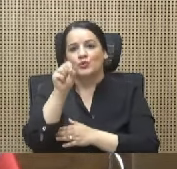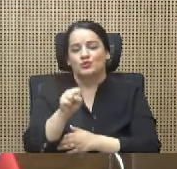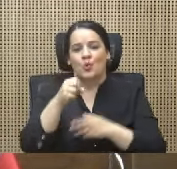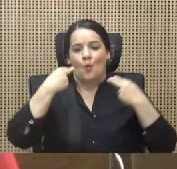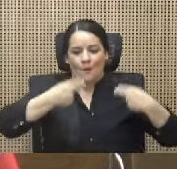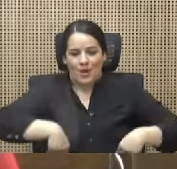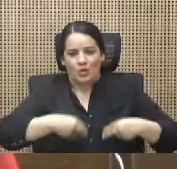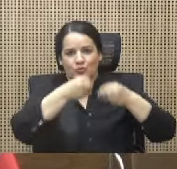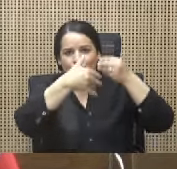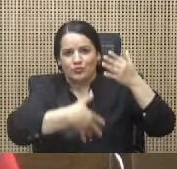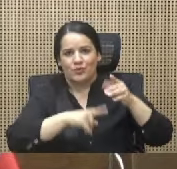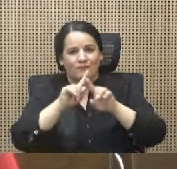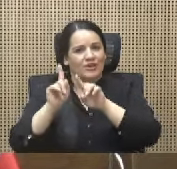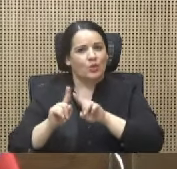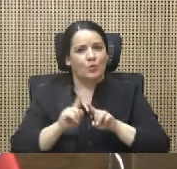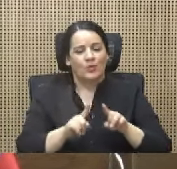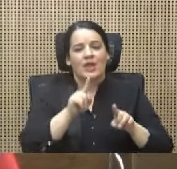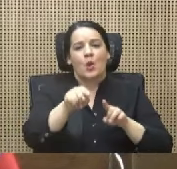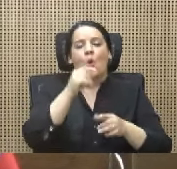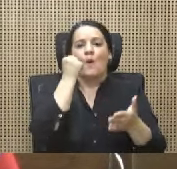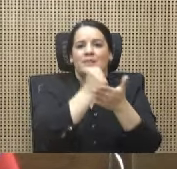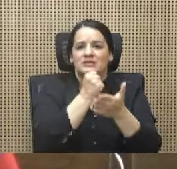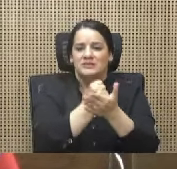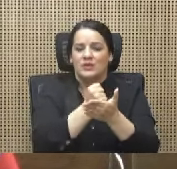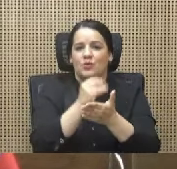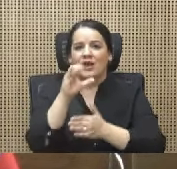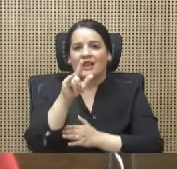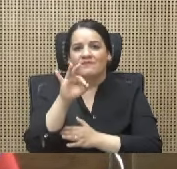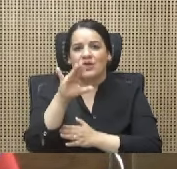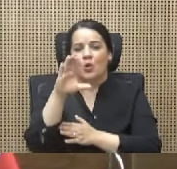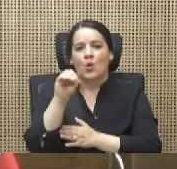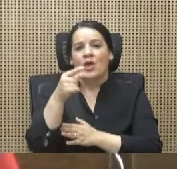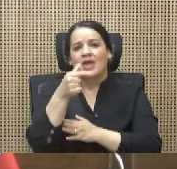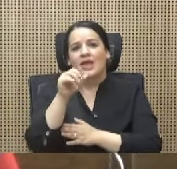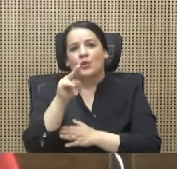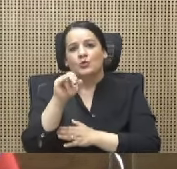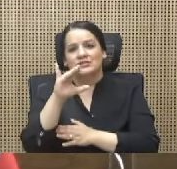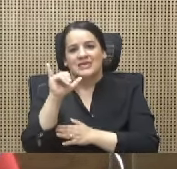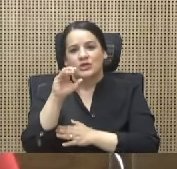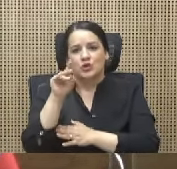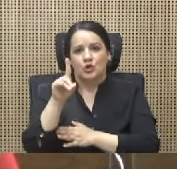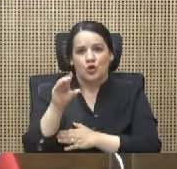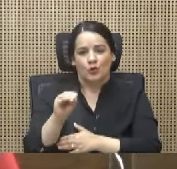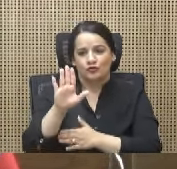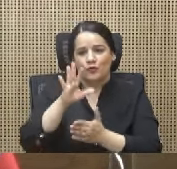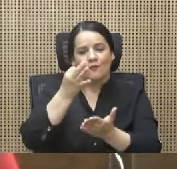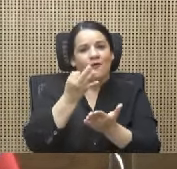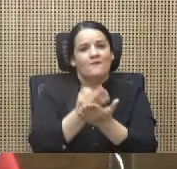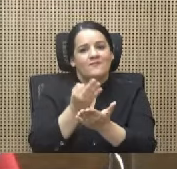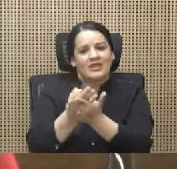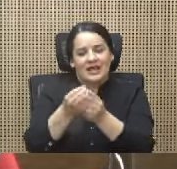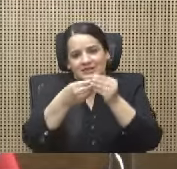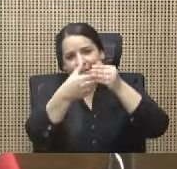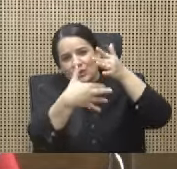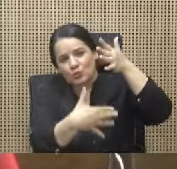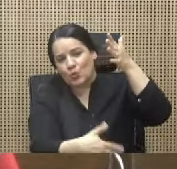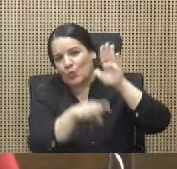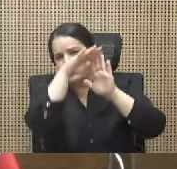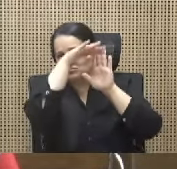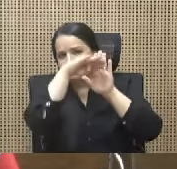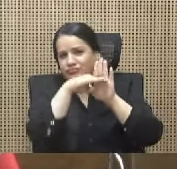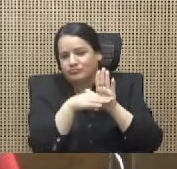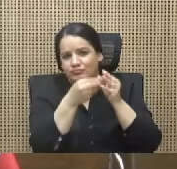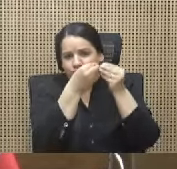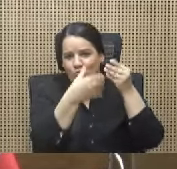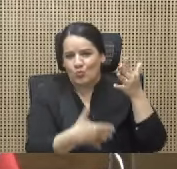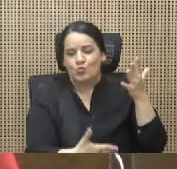componentes derivados, homicidio calificado, genocidio, terrorismo o su financiamiento. Y ahí sigue la lista. Esto